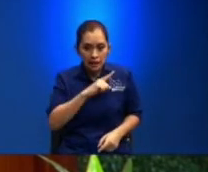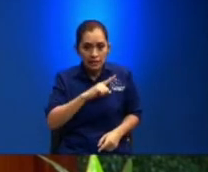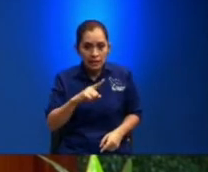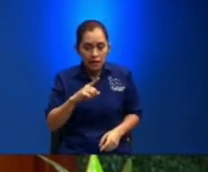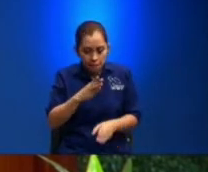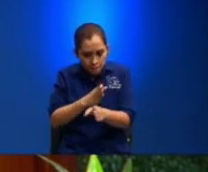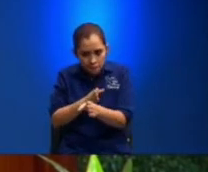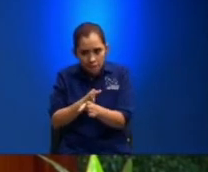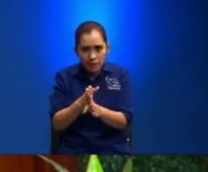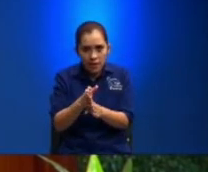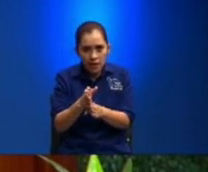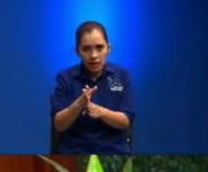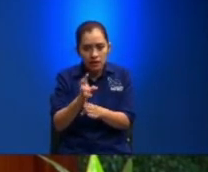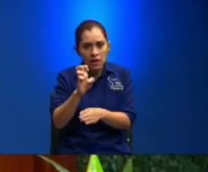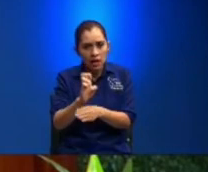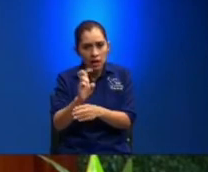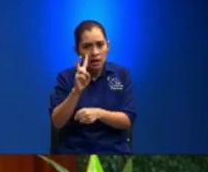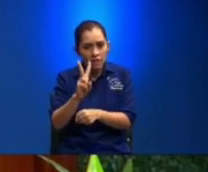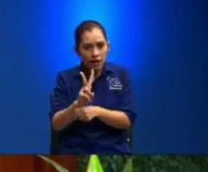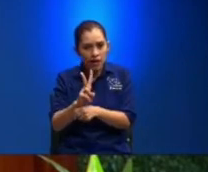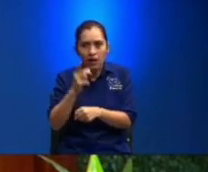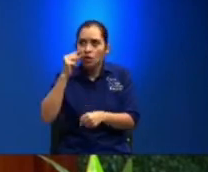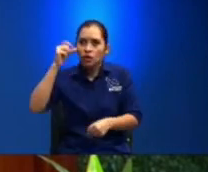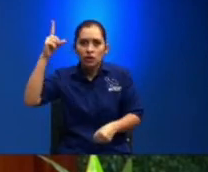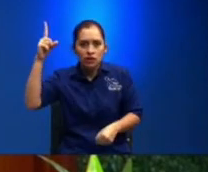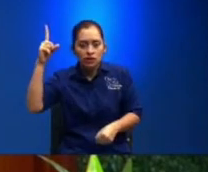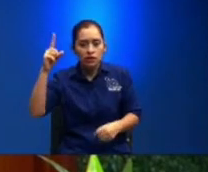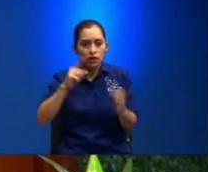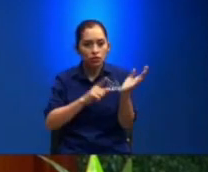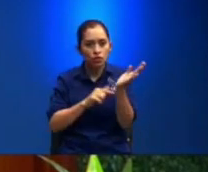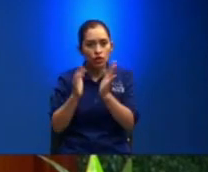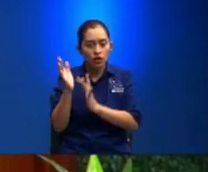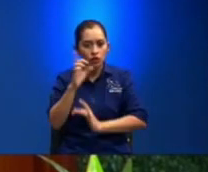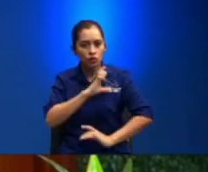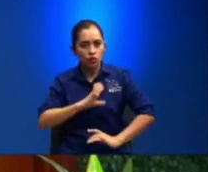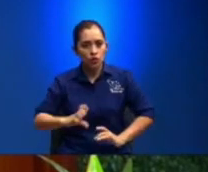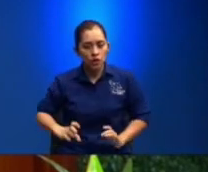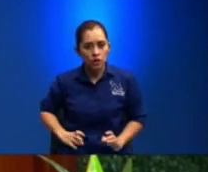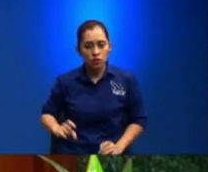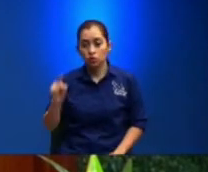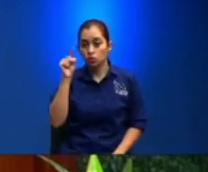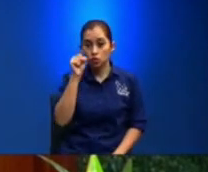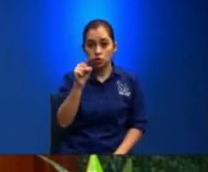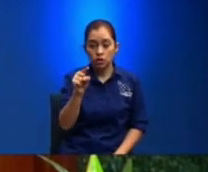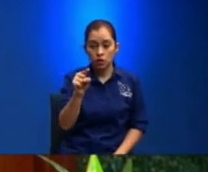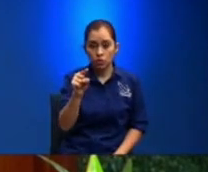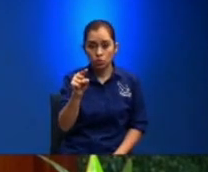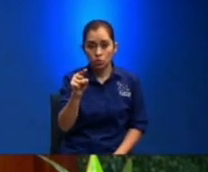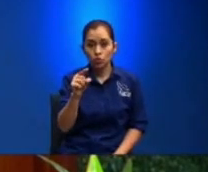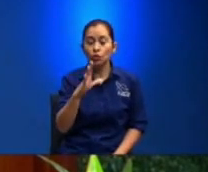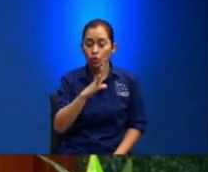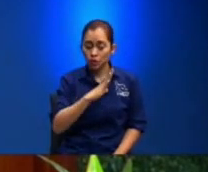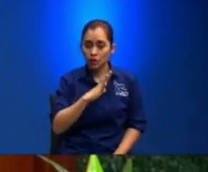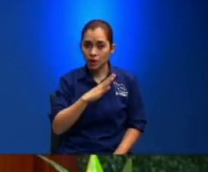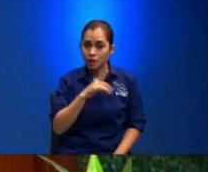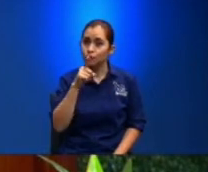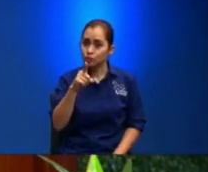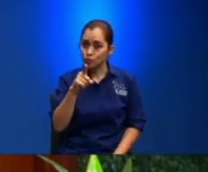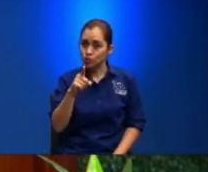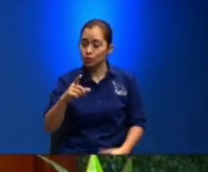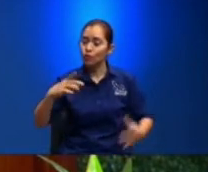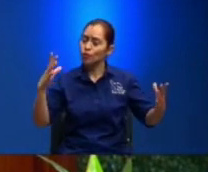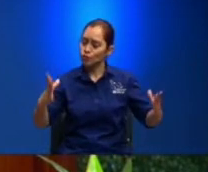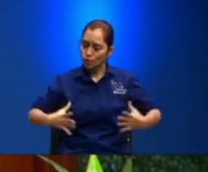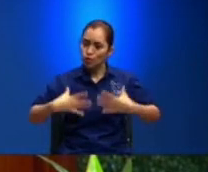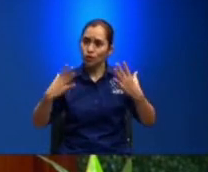no sé no les dado a todos de tal manera que si tú lo tienes regocíjate porque te tocó el espíritu santo